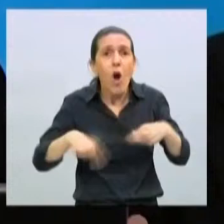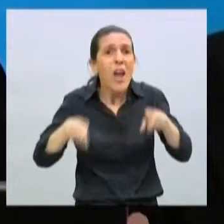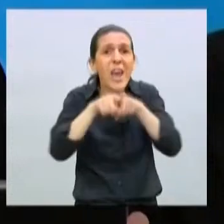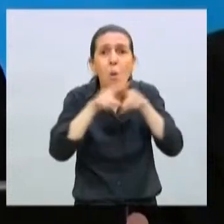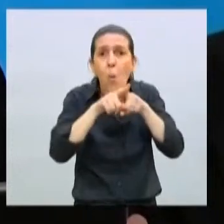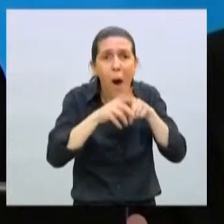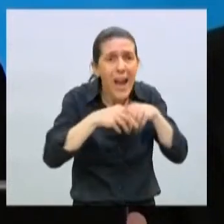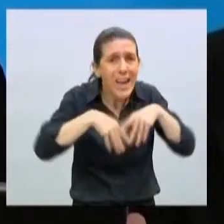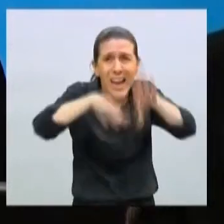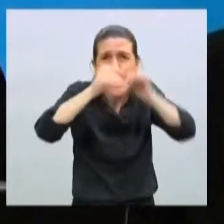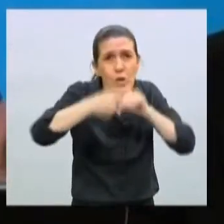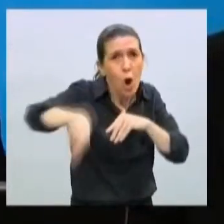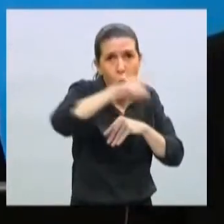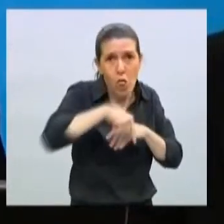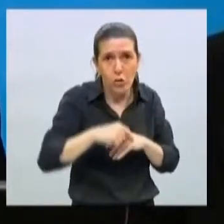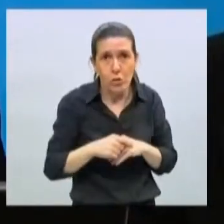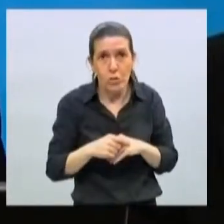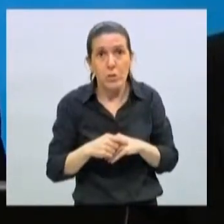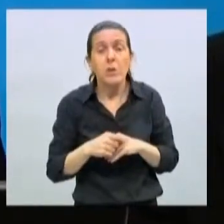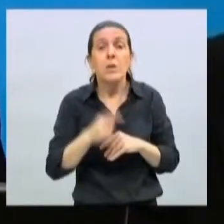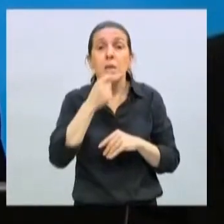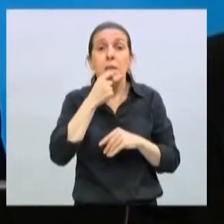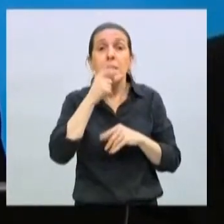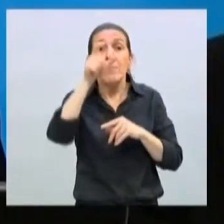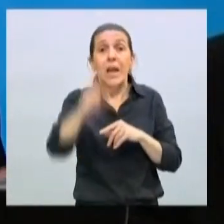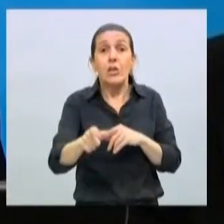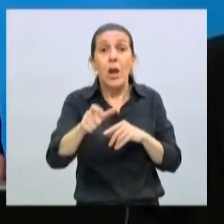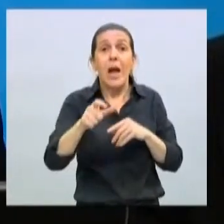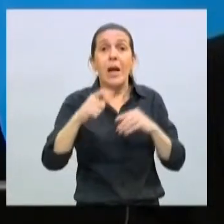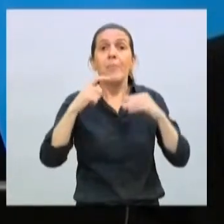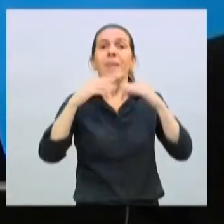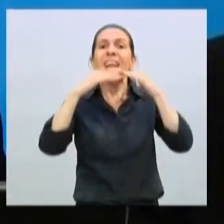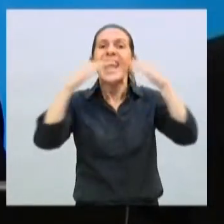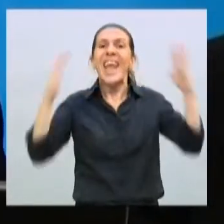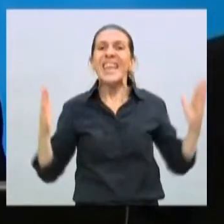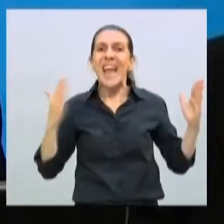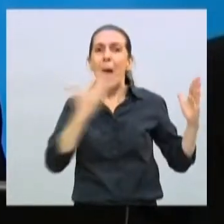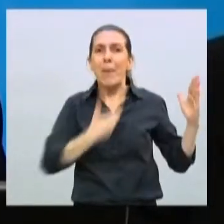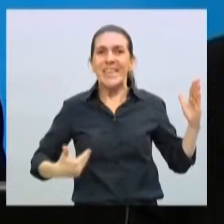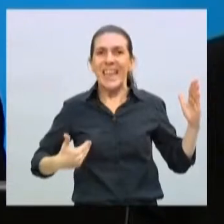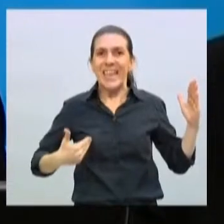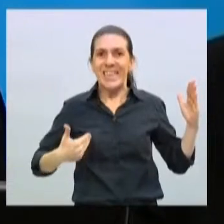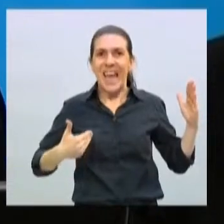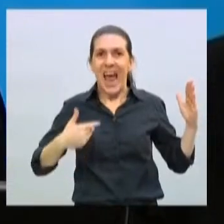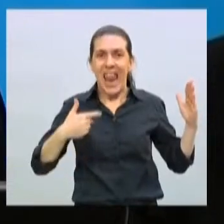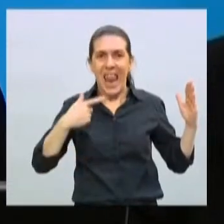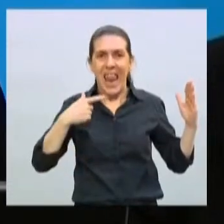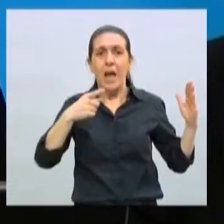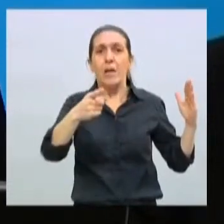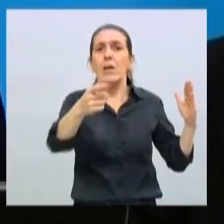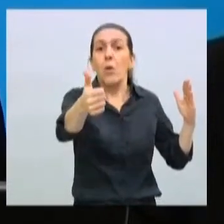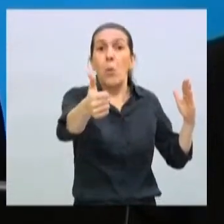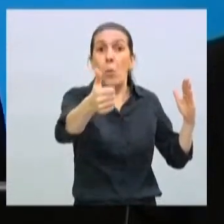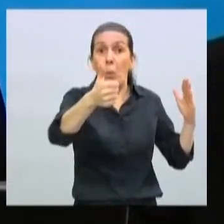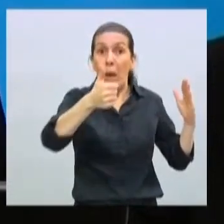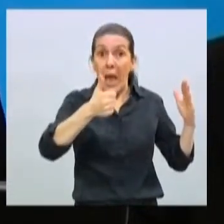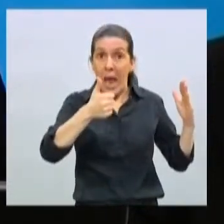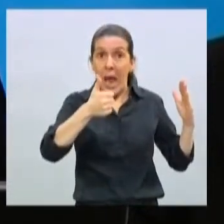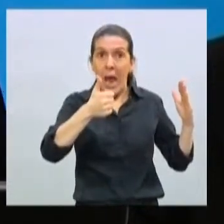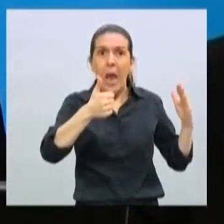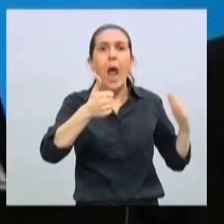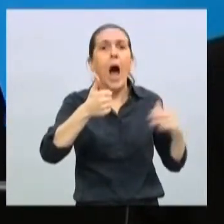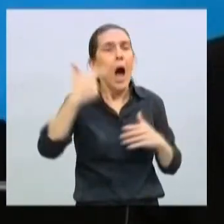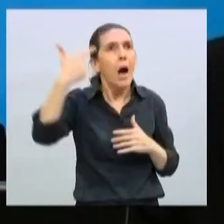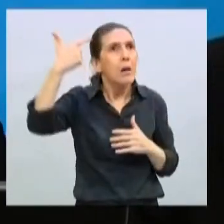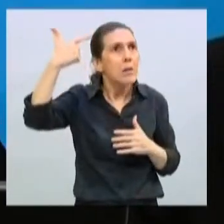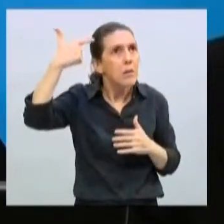tener. Y todo el que ingresa a la quinta, quiero aclararlo, todos se someten a un control de temperatura, de cuidados,